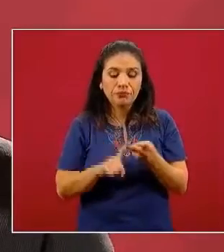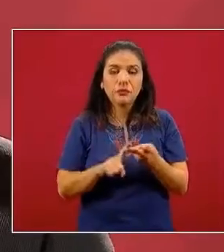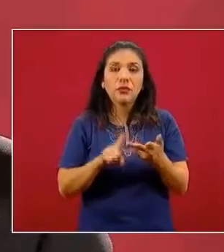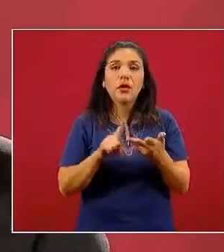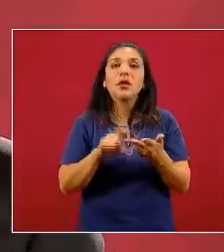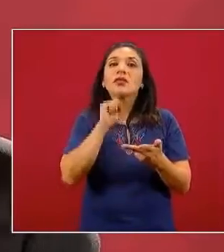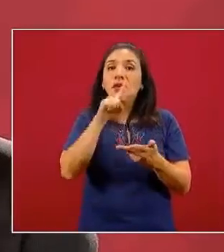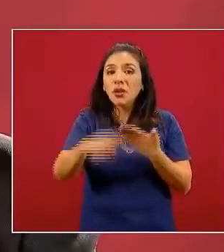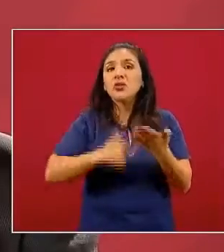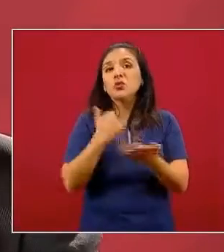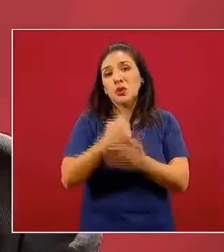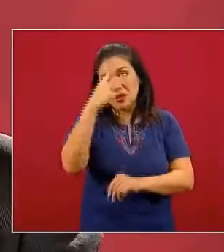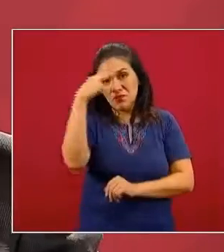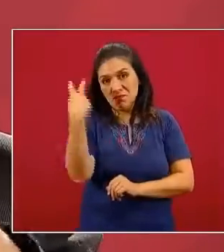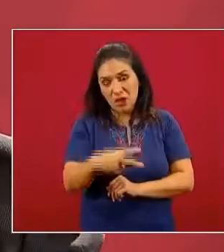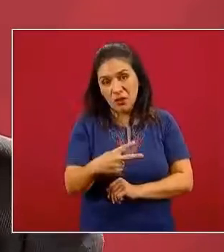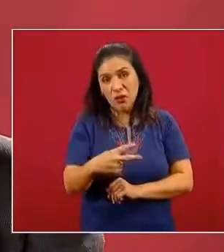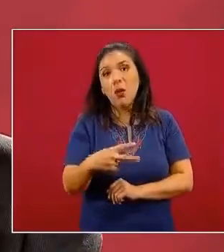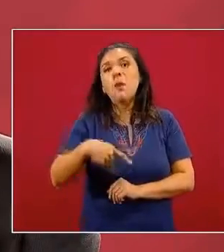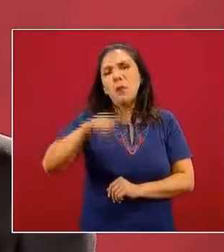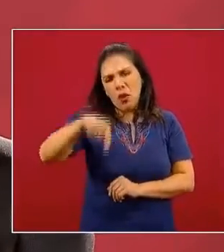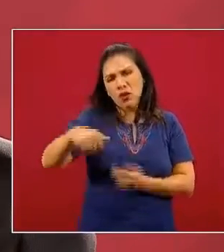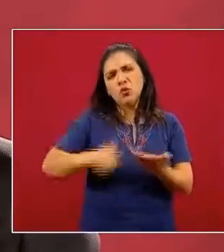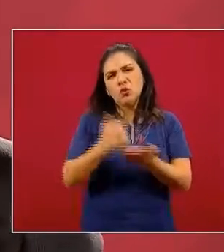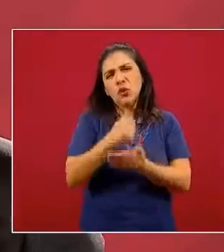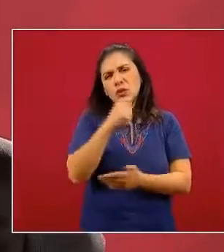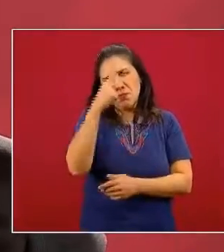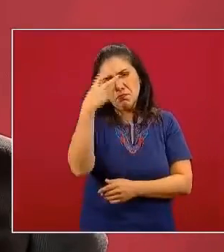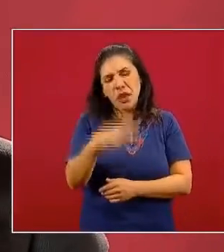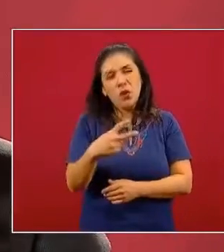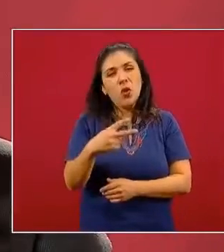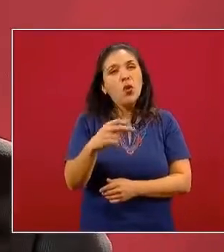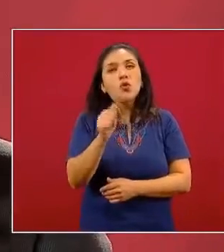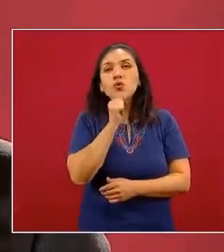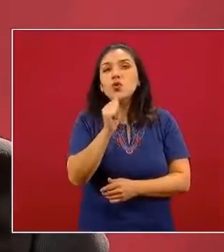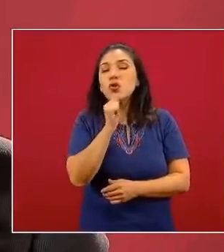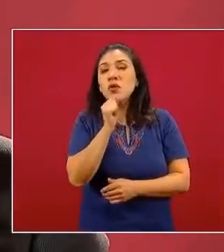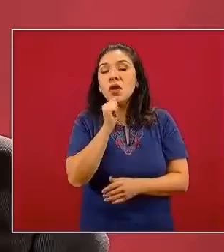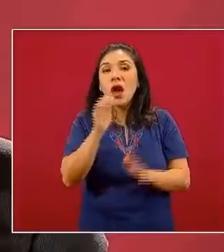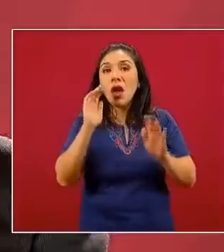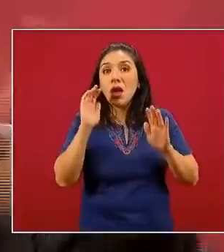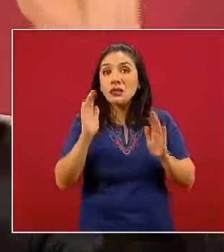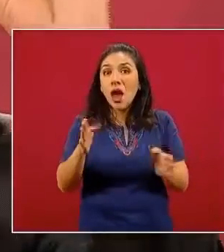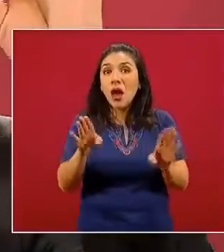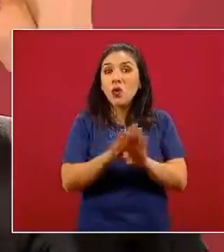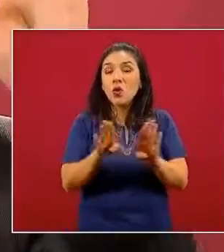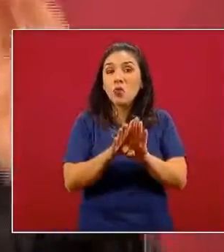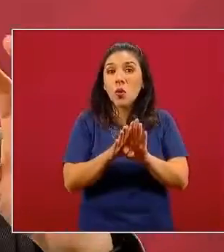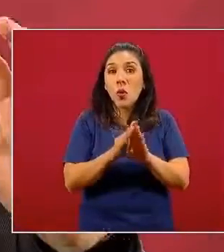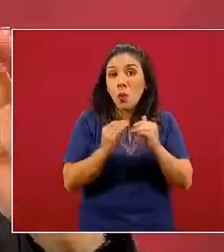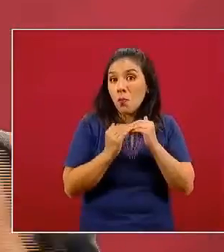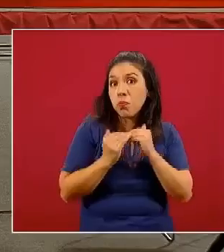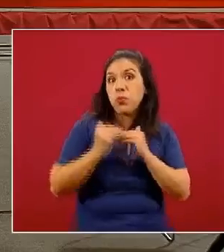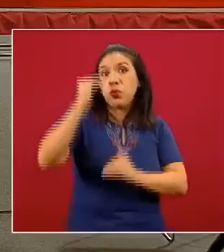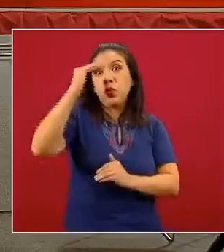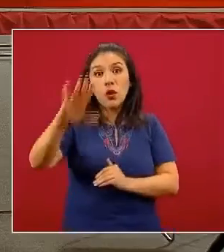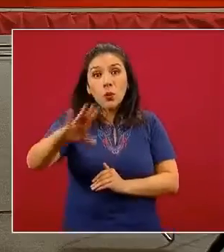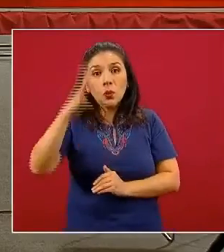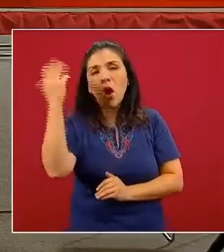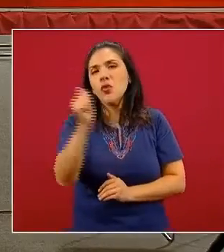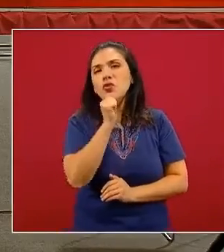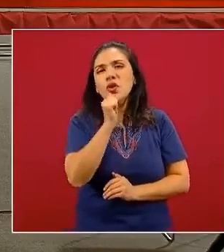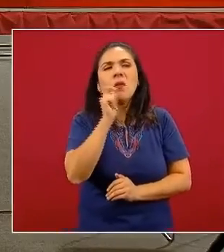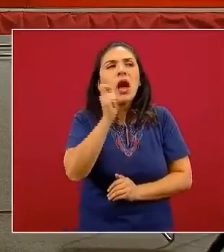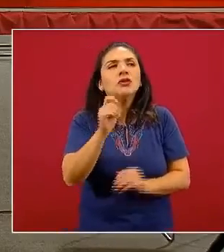en la propia Ciudad de México, aunque en la Ciudad de México no se encuentra en una etapa de crecimiento rápido,